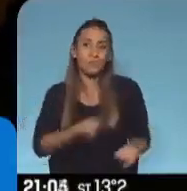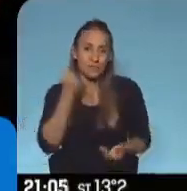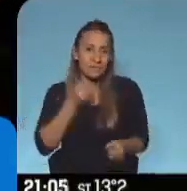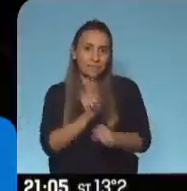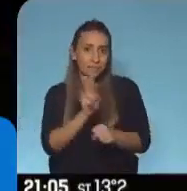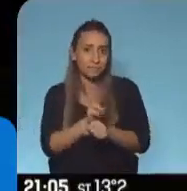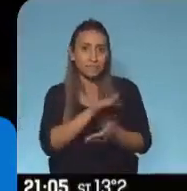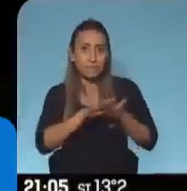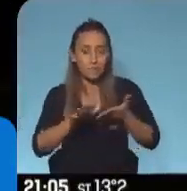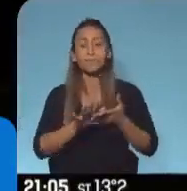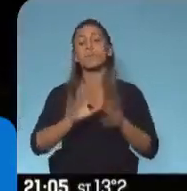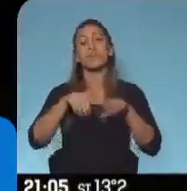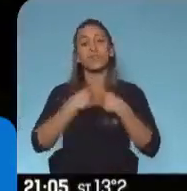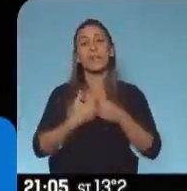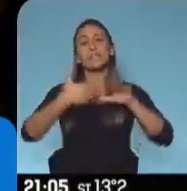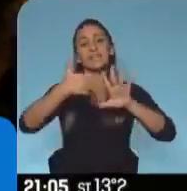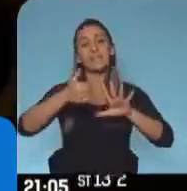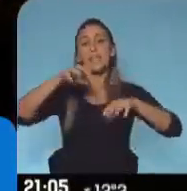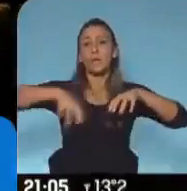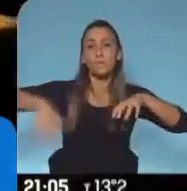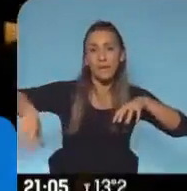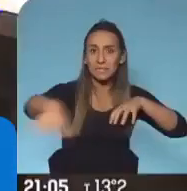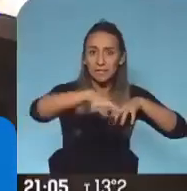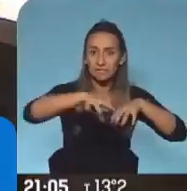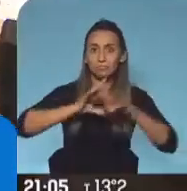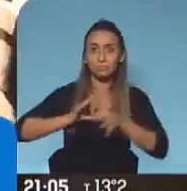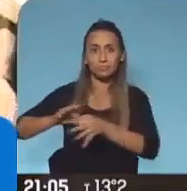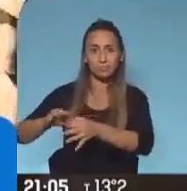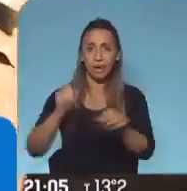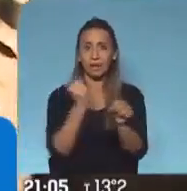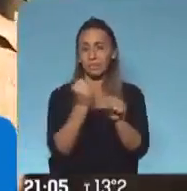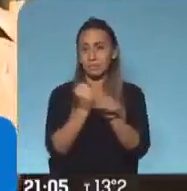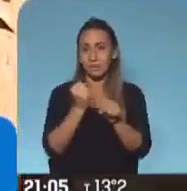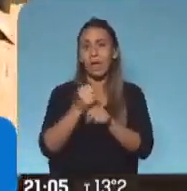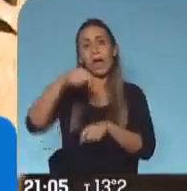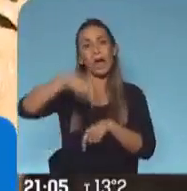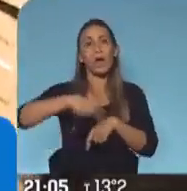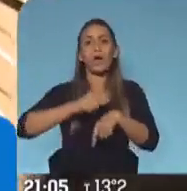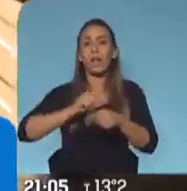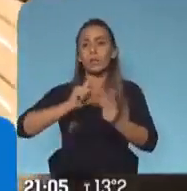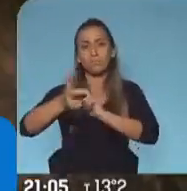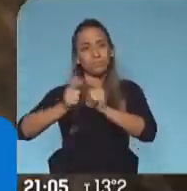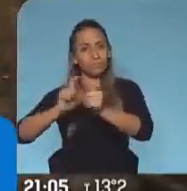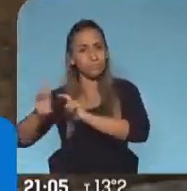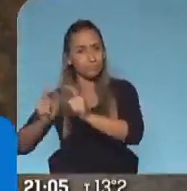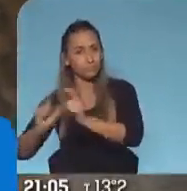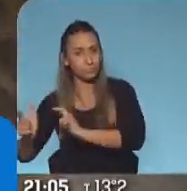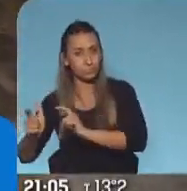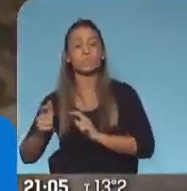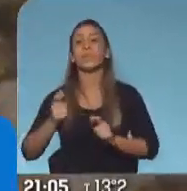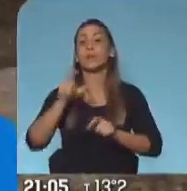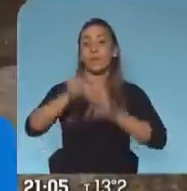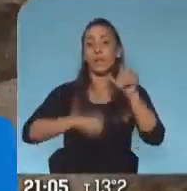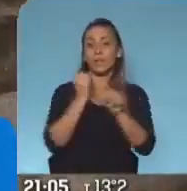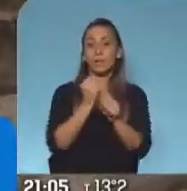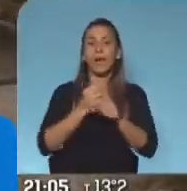está operado por 6 empresas más un ente público de higiene urbana. Hoy operan con horarios escalonados, los trabajadores no comparten vestuarios